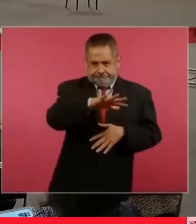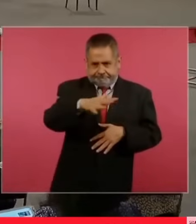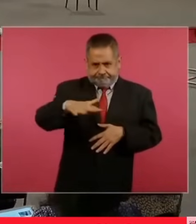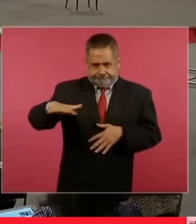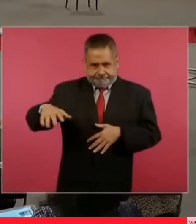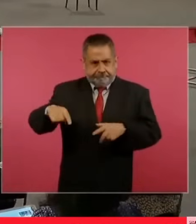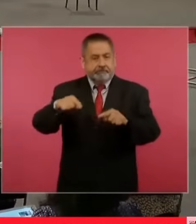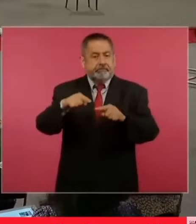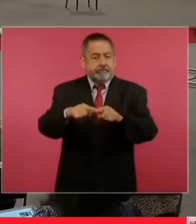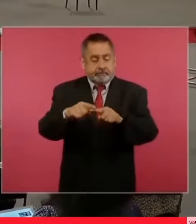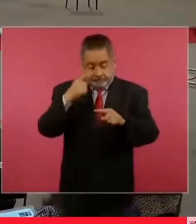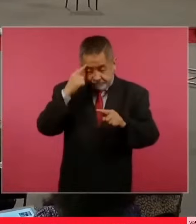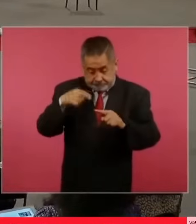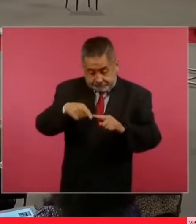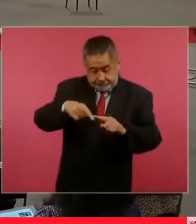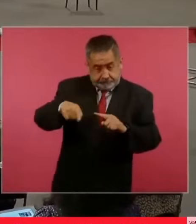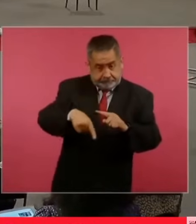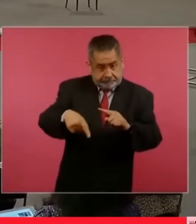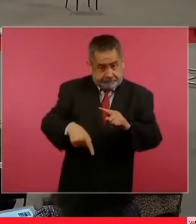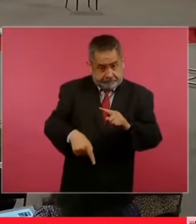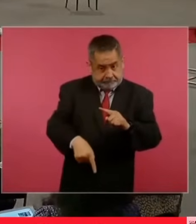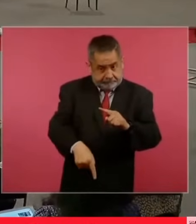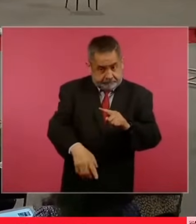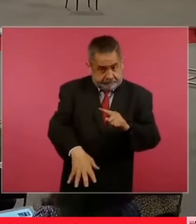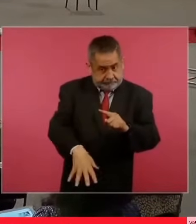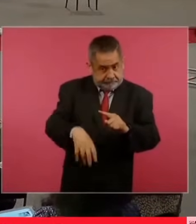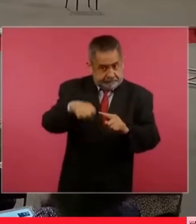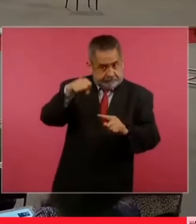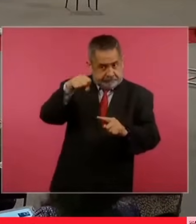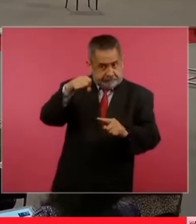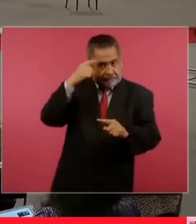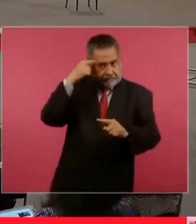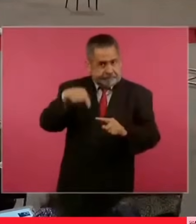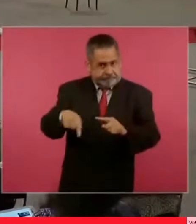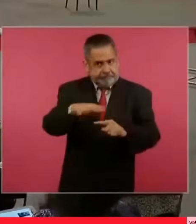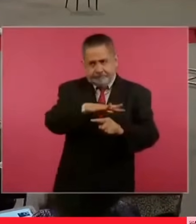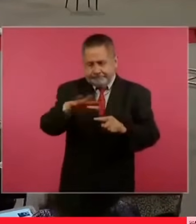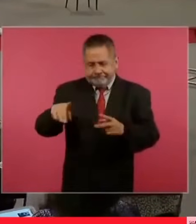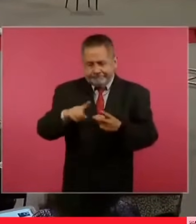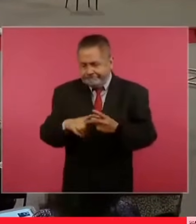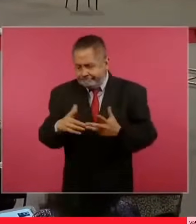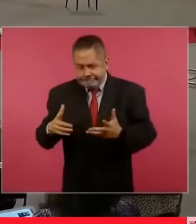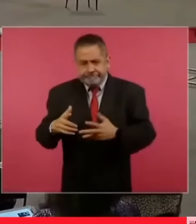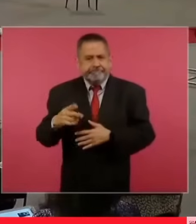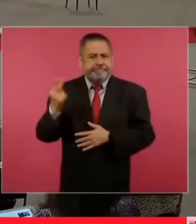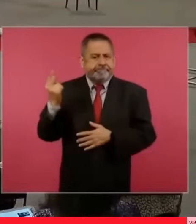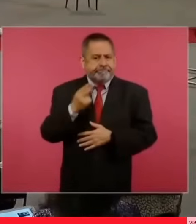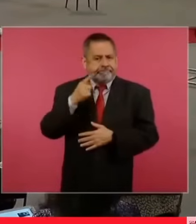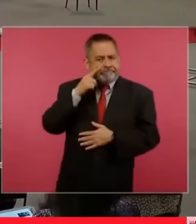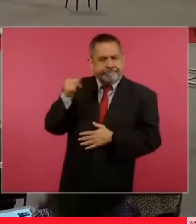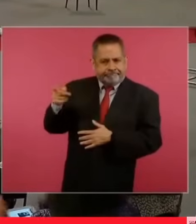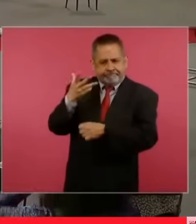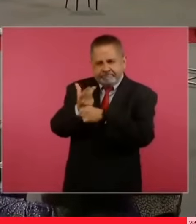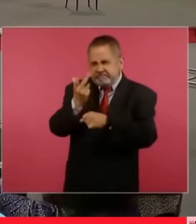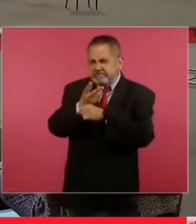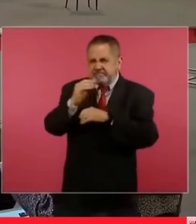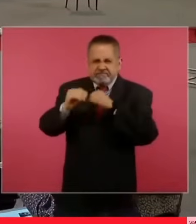Nosotros, para extraer la producción de pozos, de yacimientos en el mar, requerimos este tipo de